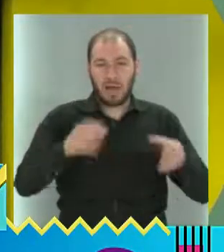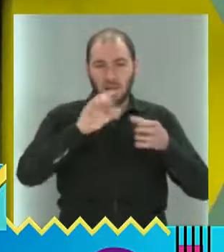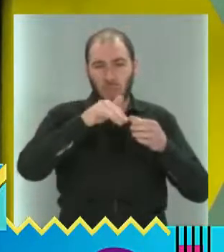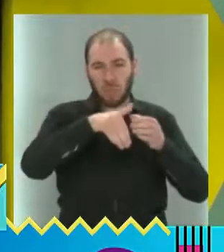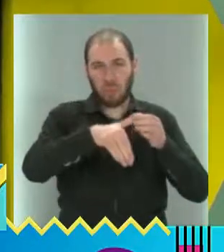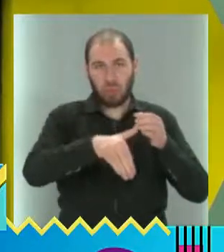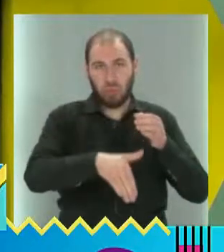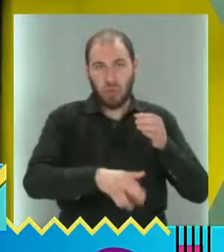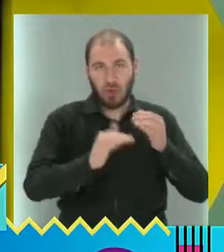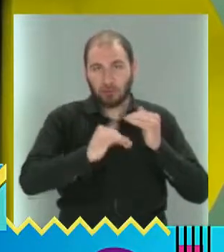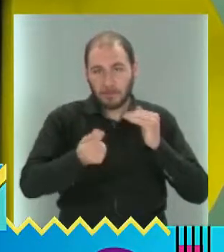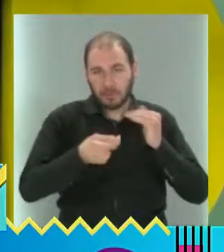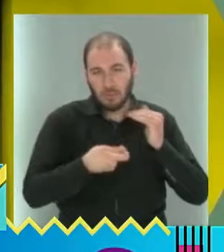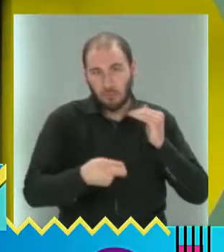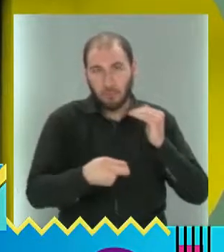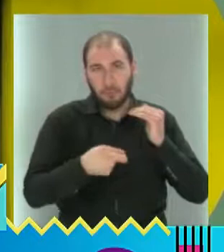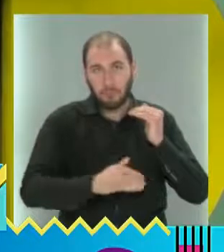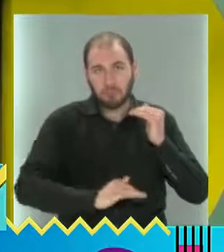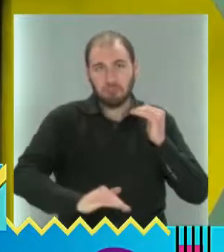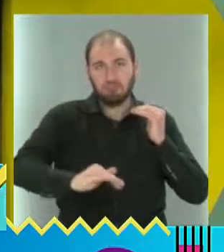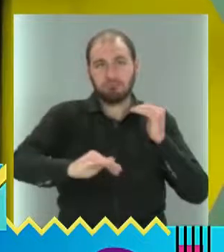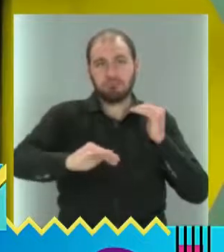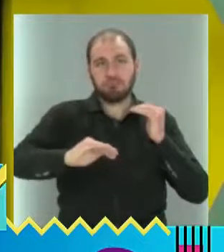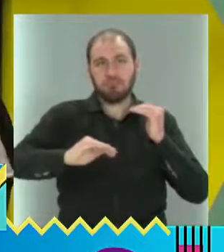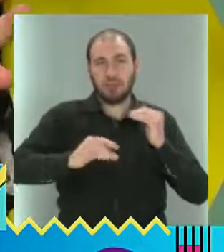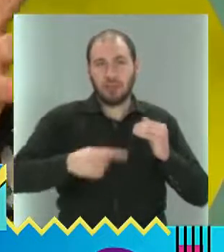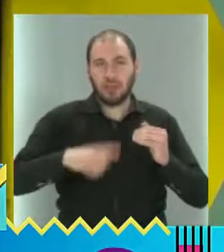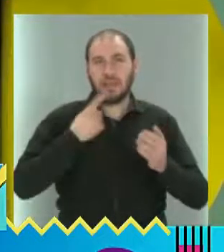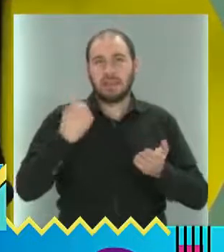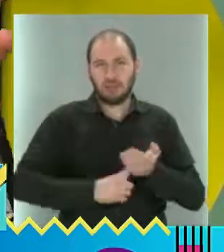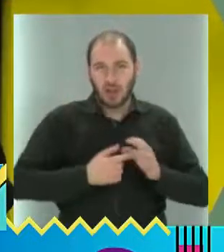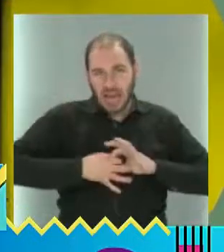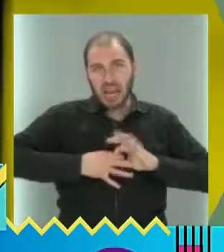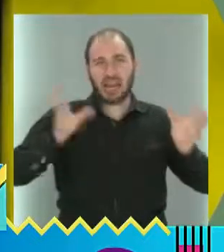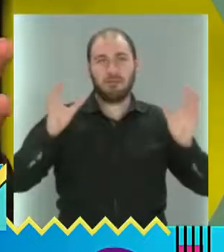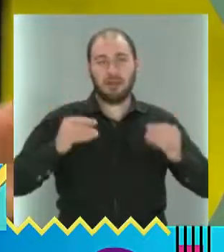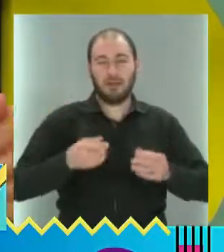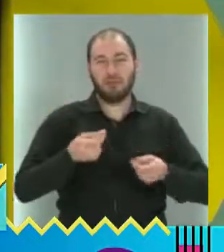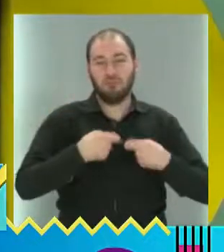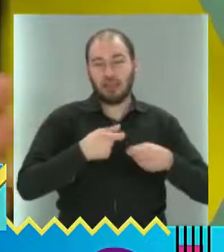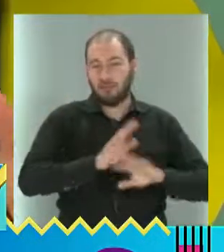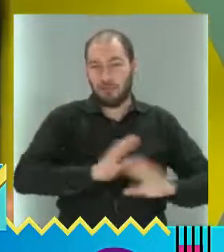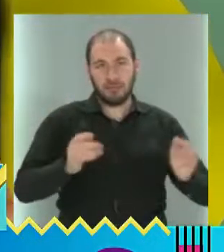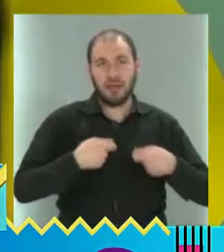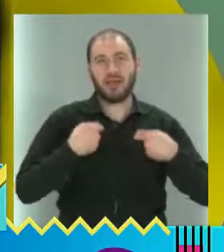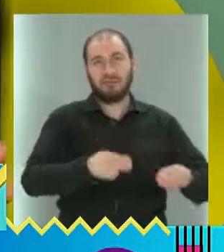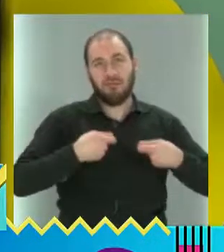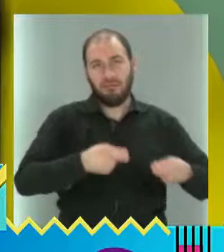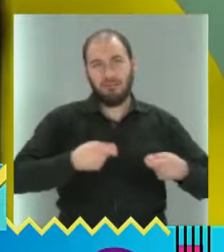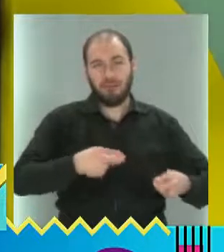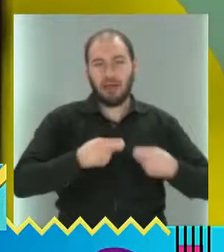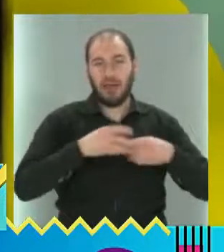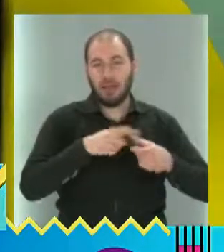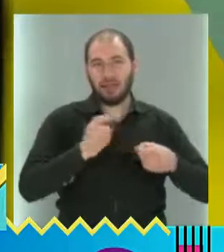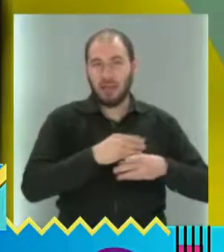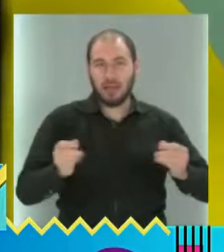estarlo sosteniendo con un subsidio, tomamos la decisión de soltar el subsidio, ¿viste?, dejar de gastar y subsidiar a las petroleras, y